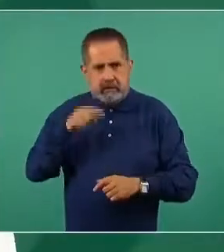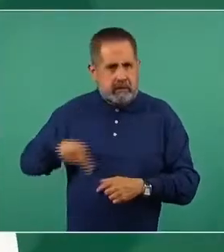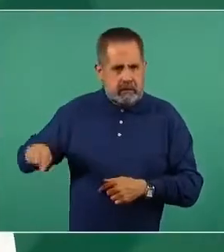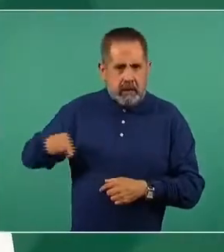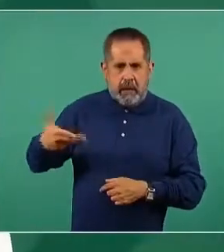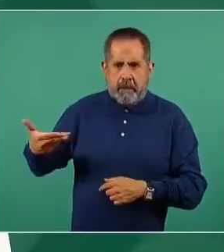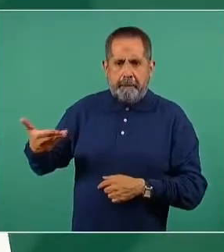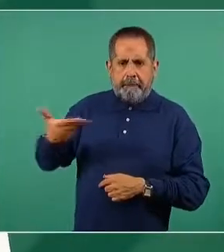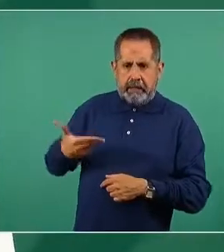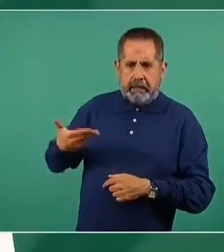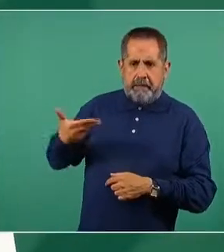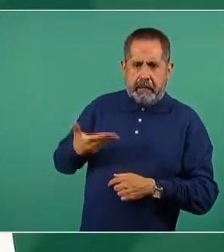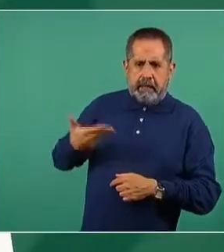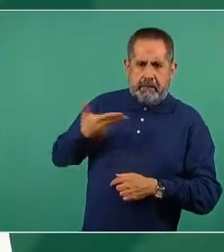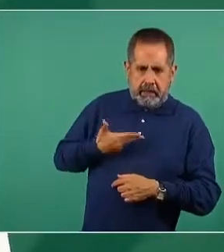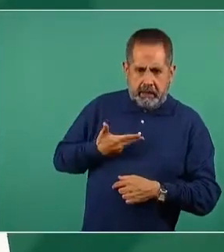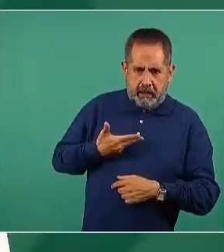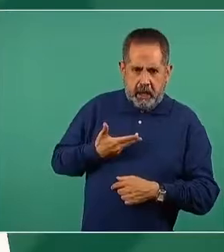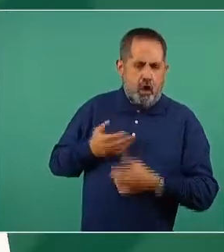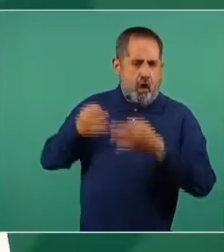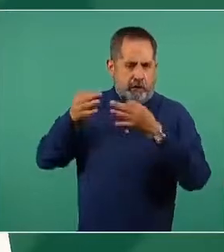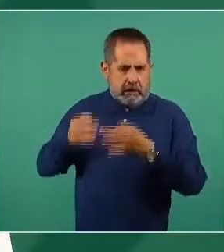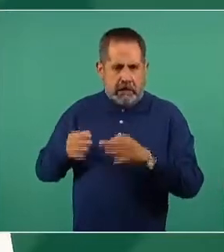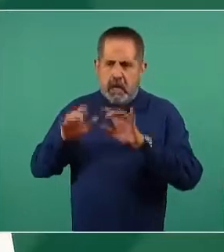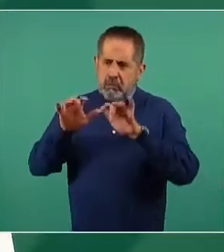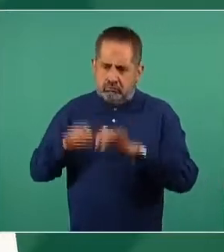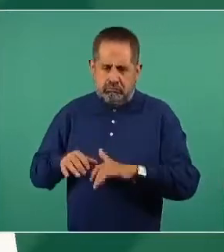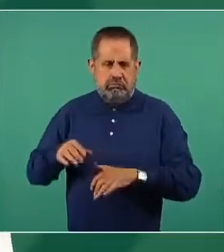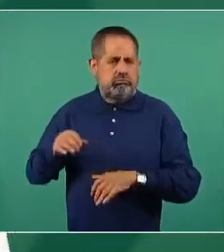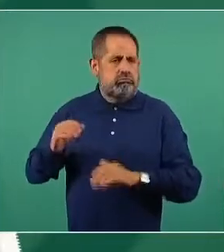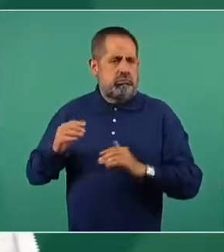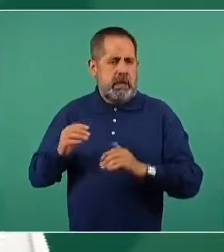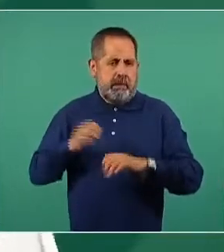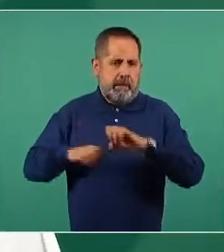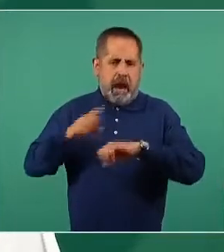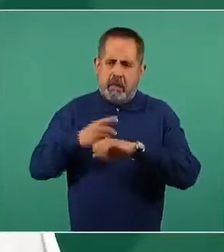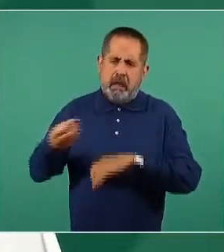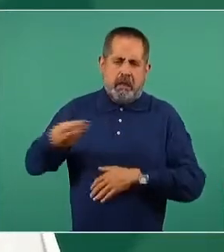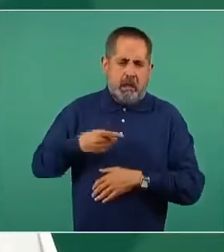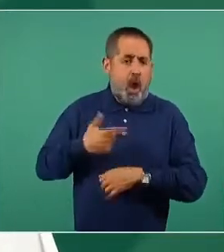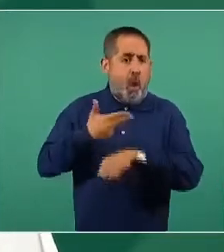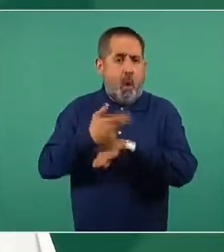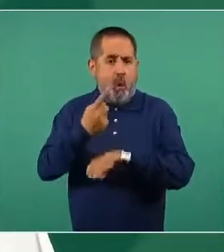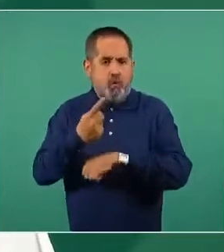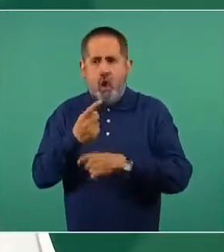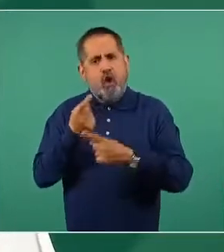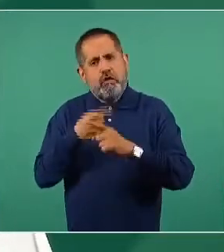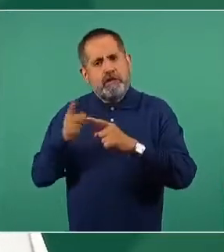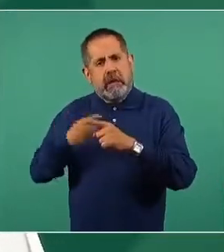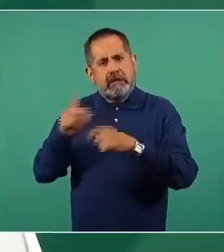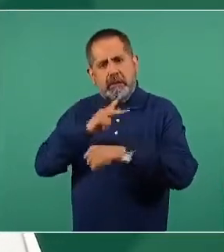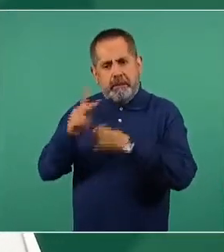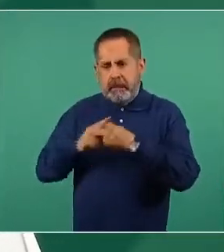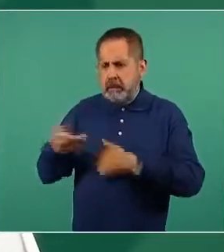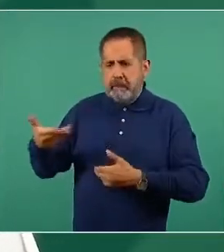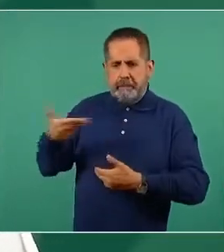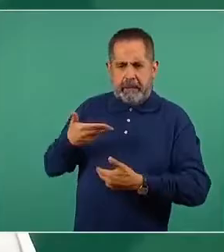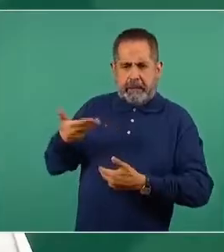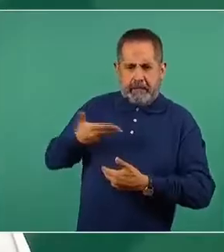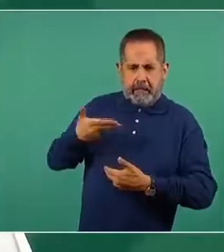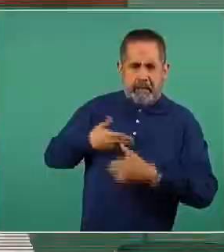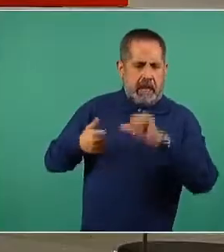hecho peticiones a México por la vía diplomática. Son varios, no solamente Honduras, son varios países de la